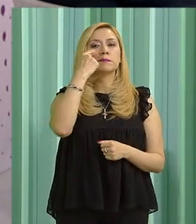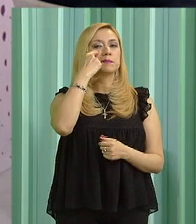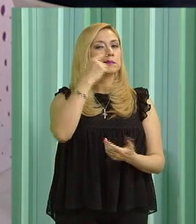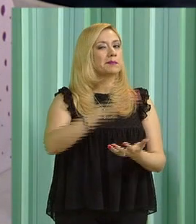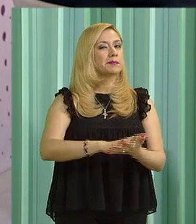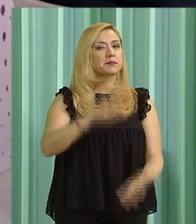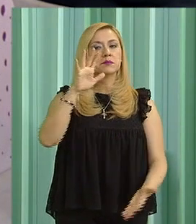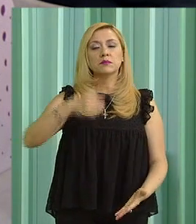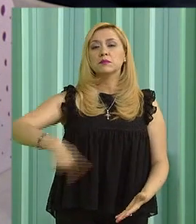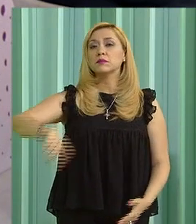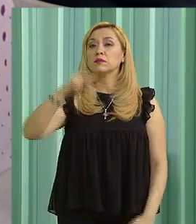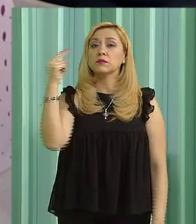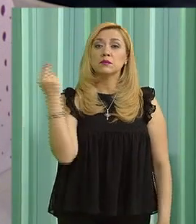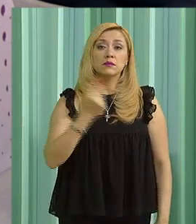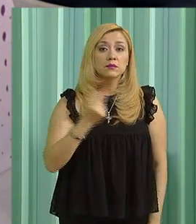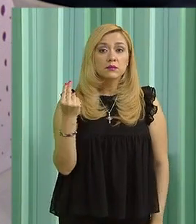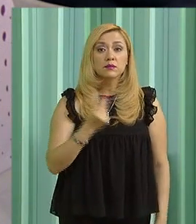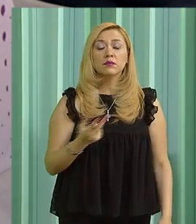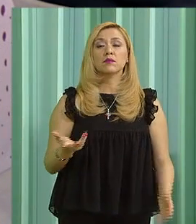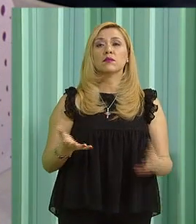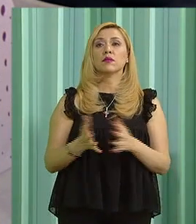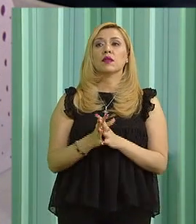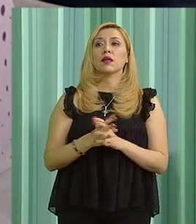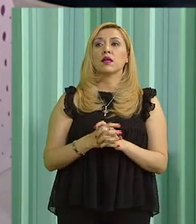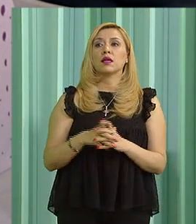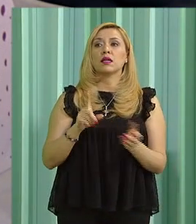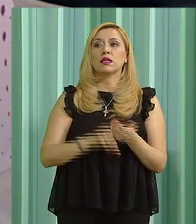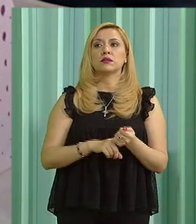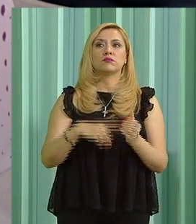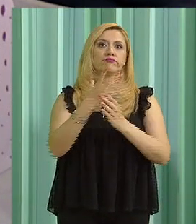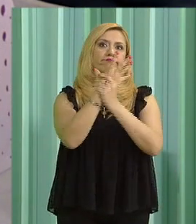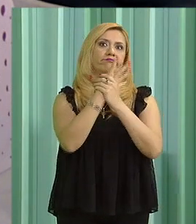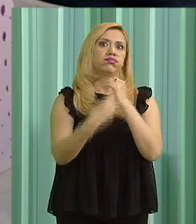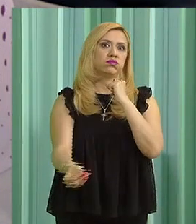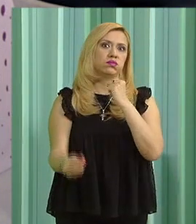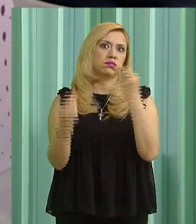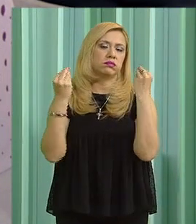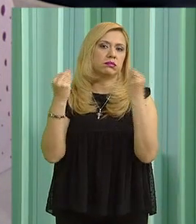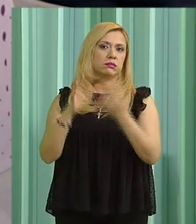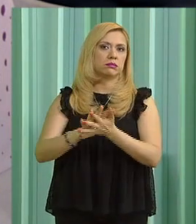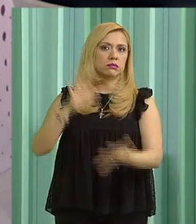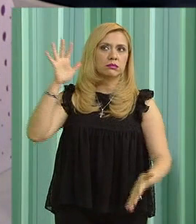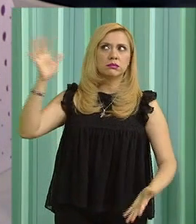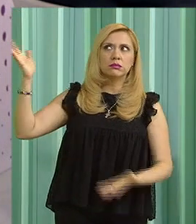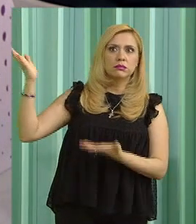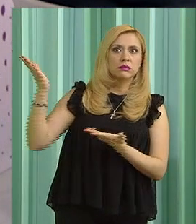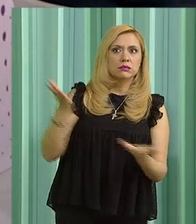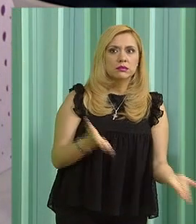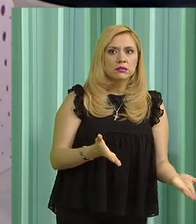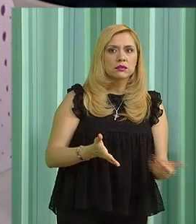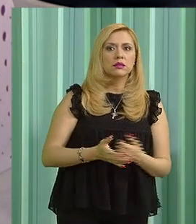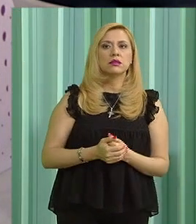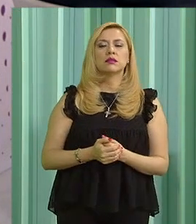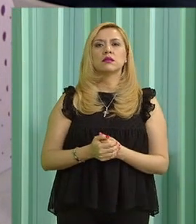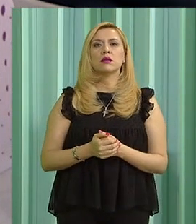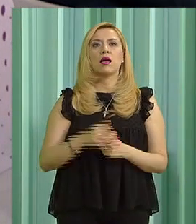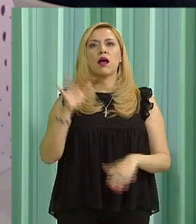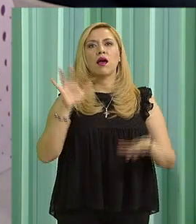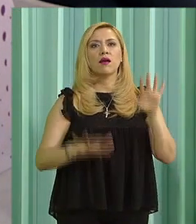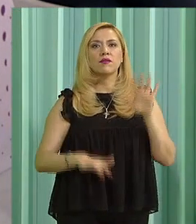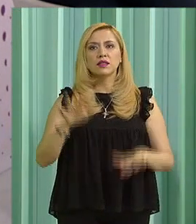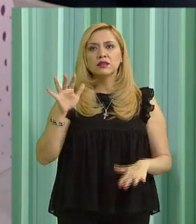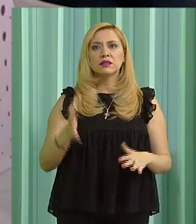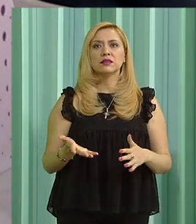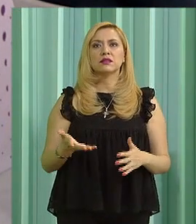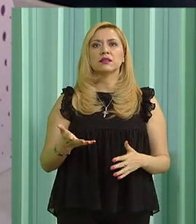sentido de urgencia, ¿no? Claro. Vienen huyendo. Y a veces tener que